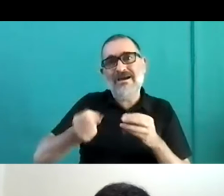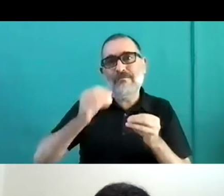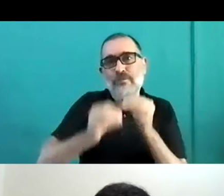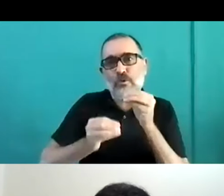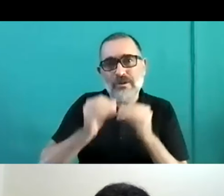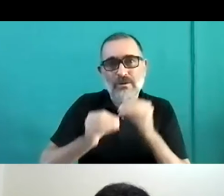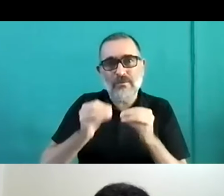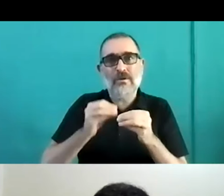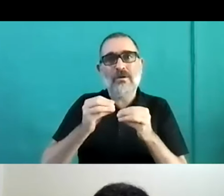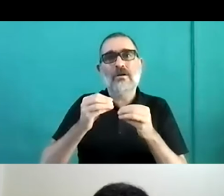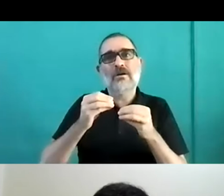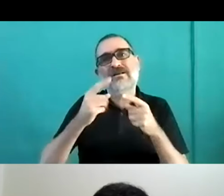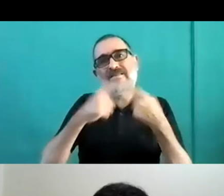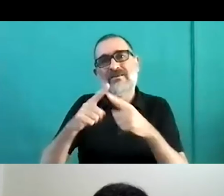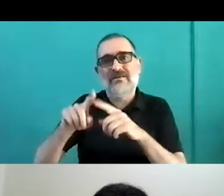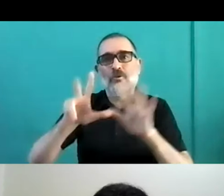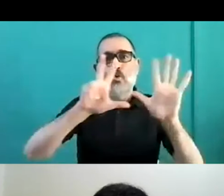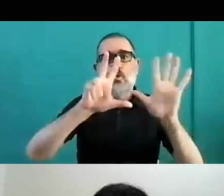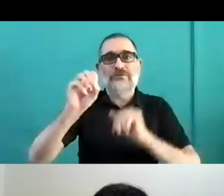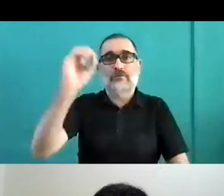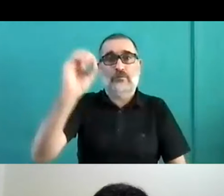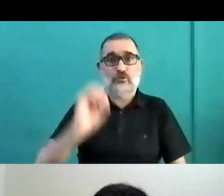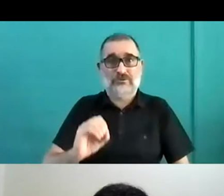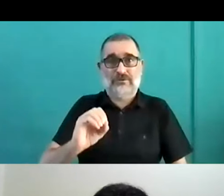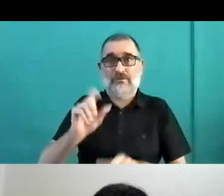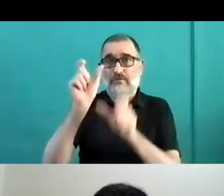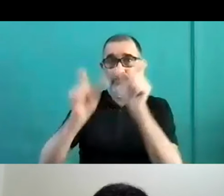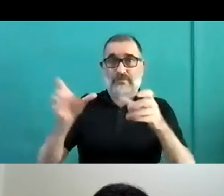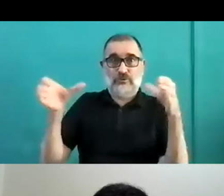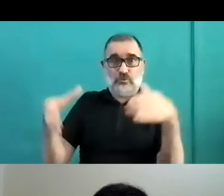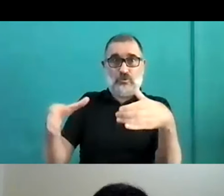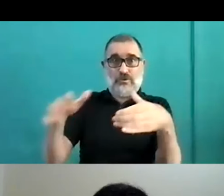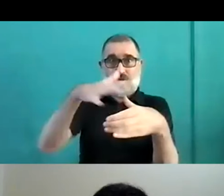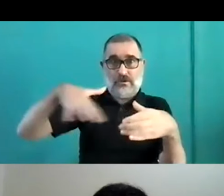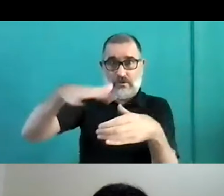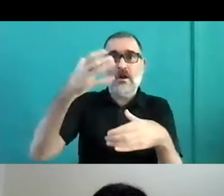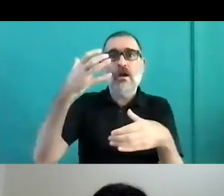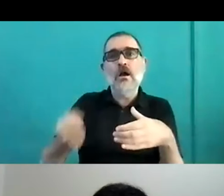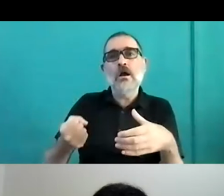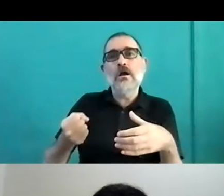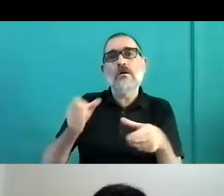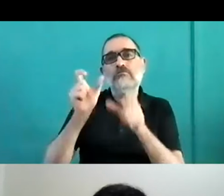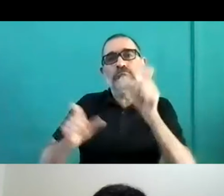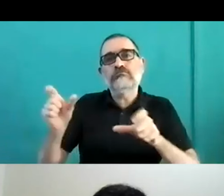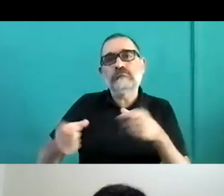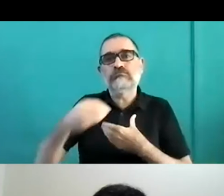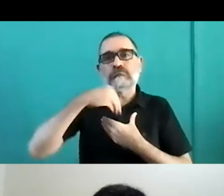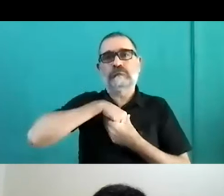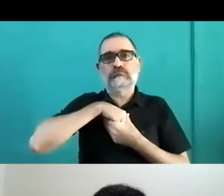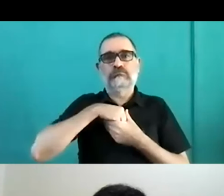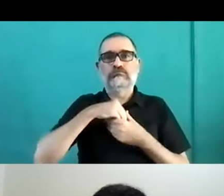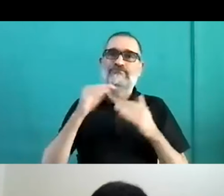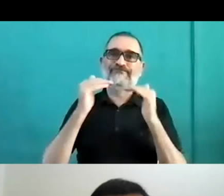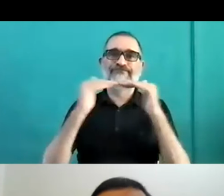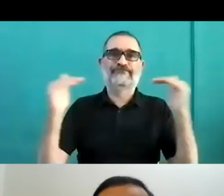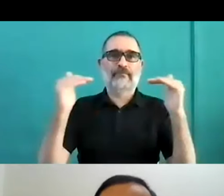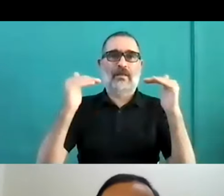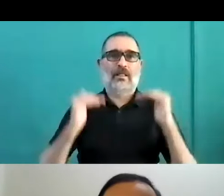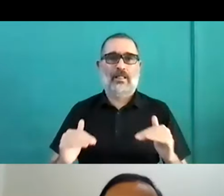ingresos bajos y medios. A esto se adiciona el hecho de que la brecha terapéutica es superior